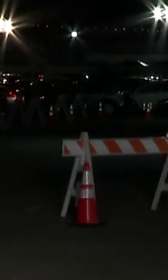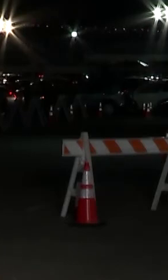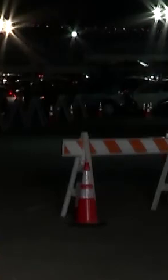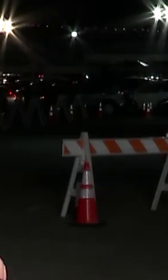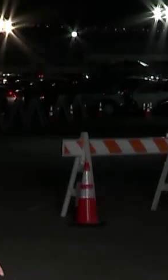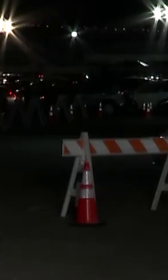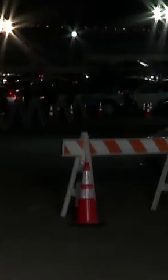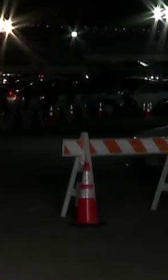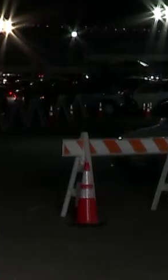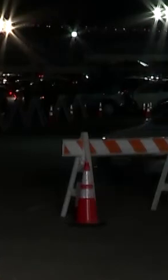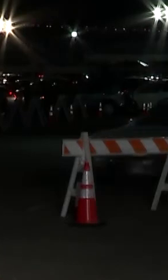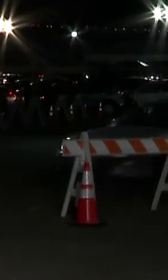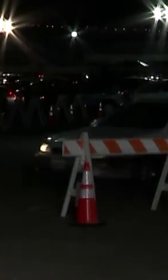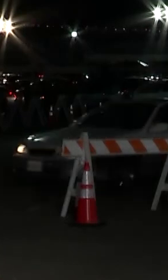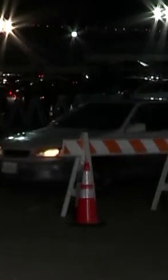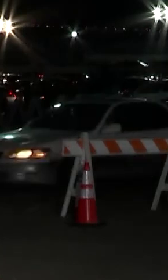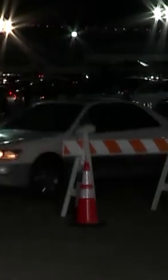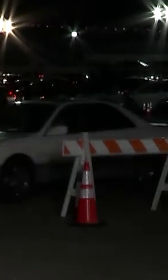tuvimos